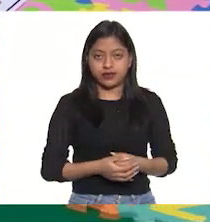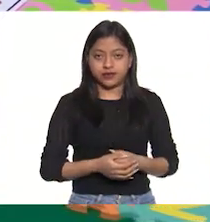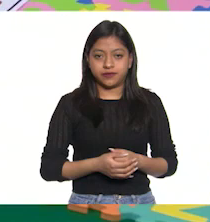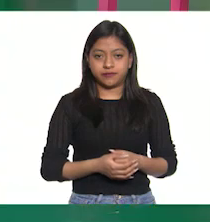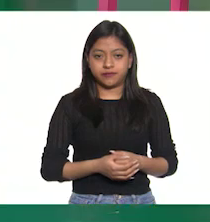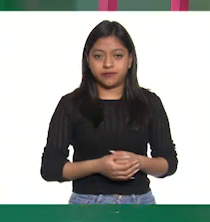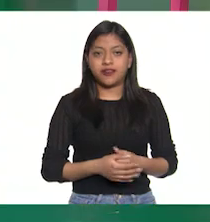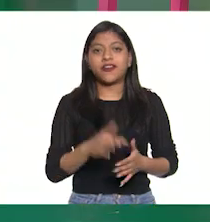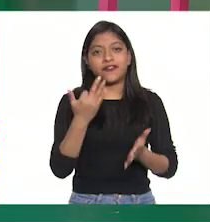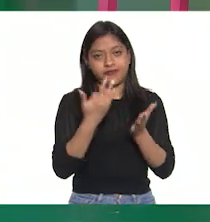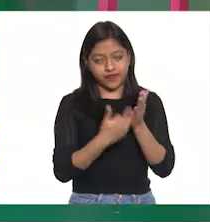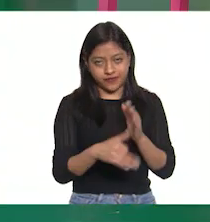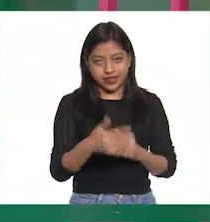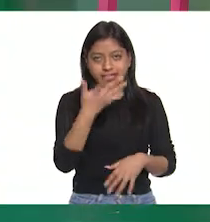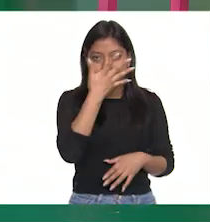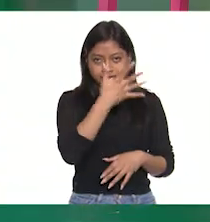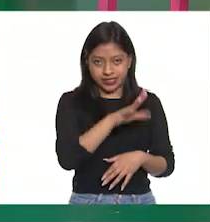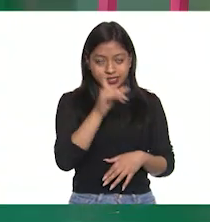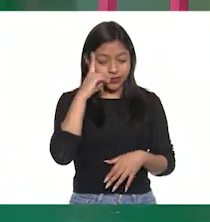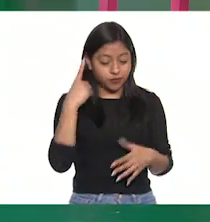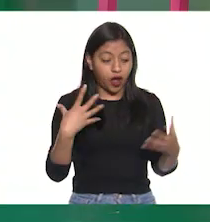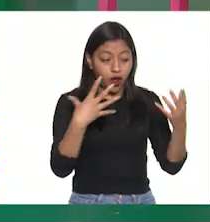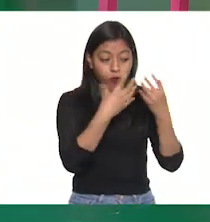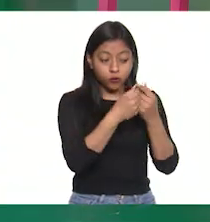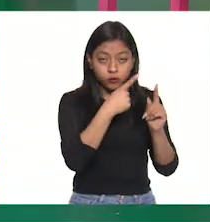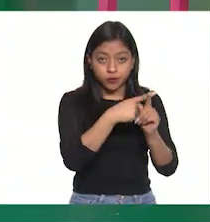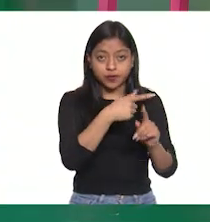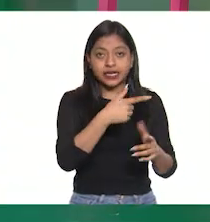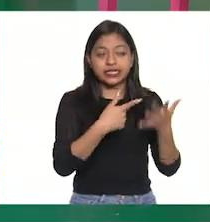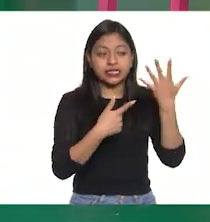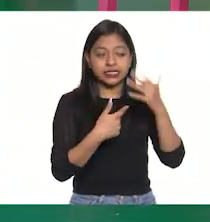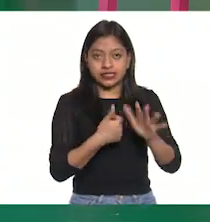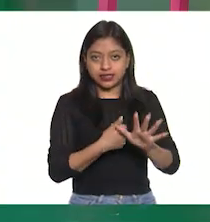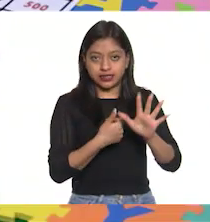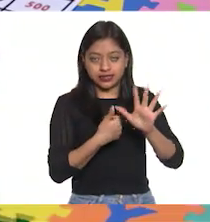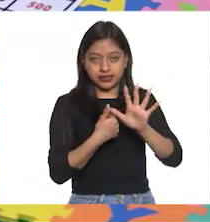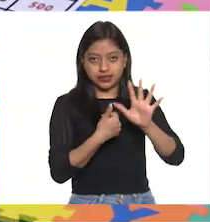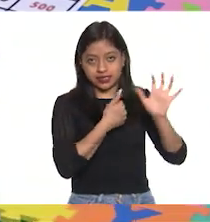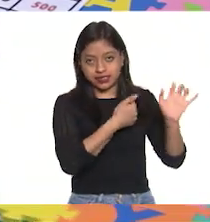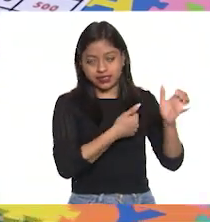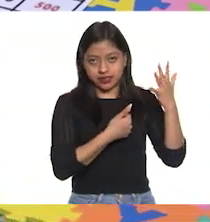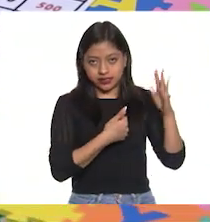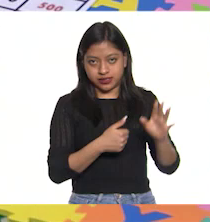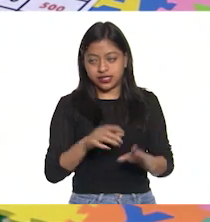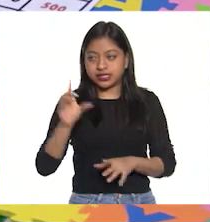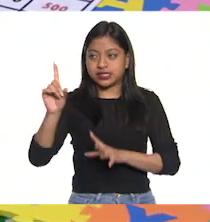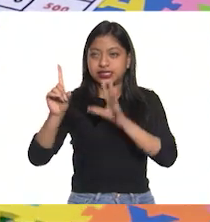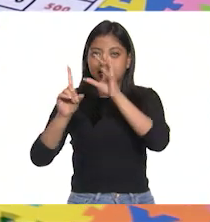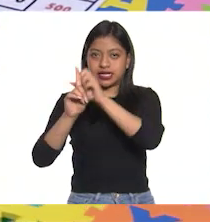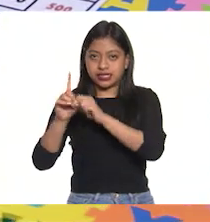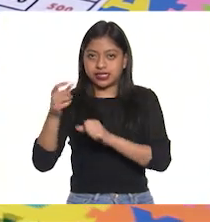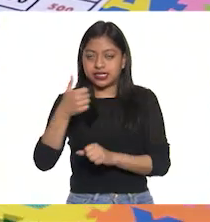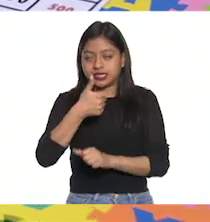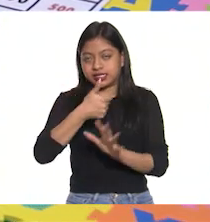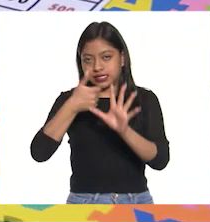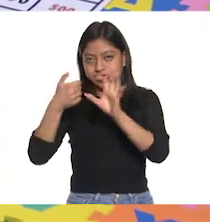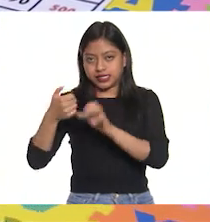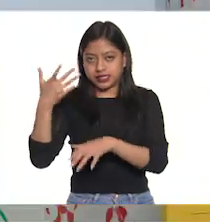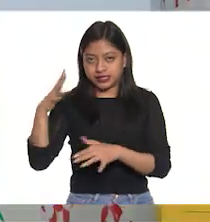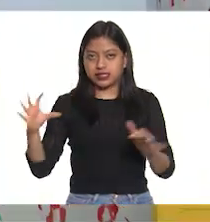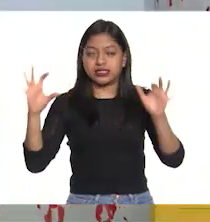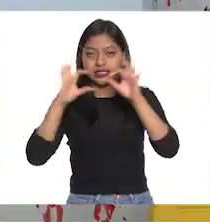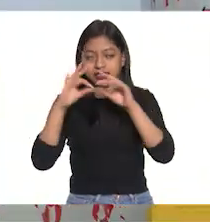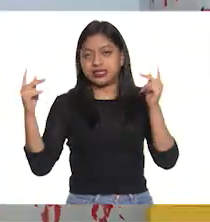me hacen falta 10 pesitos, para que sean 610. Con eso ya pagaste el carrito de bomberos. Ajá. ¿Cuánto te falta